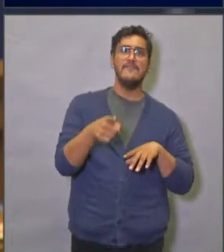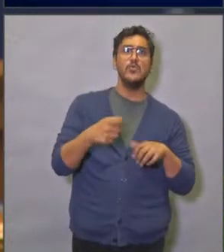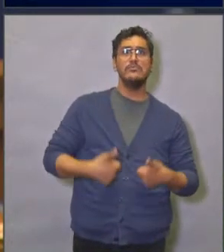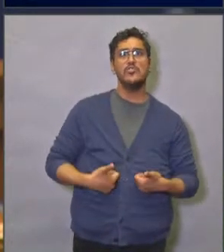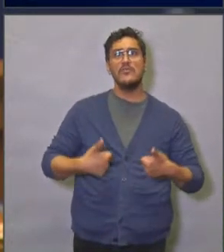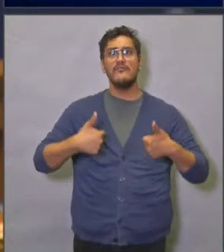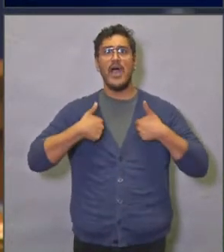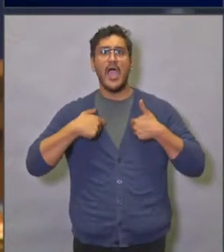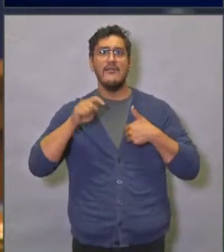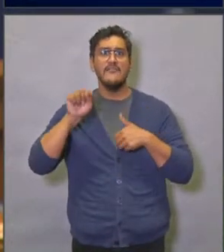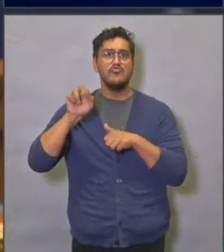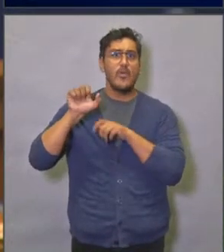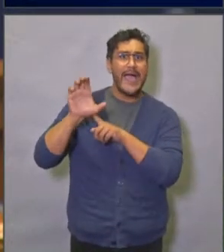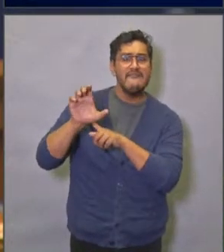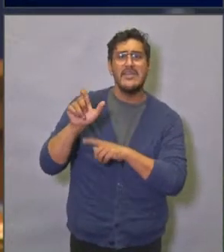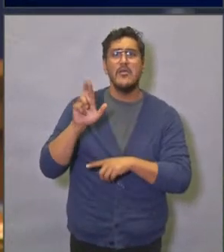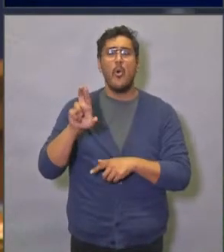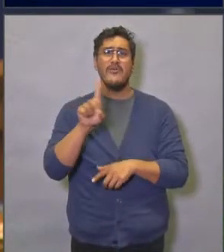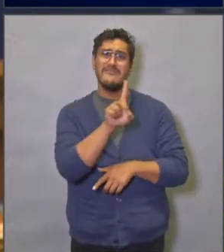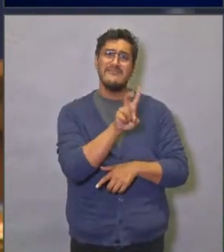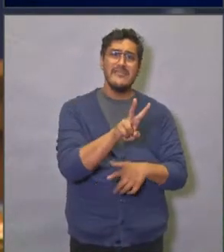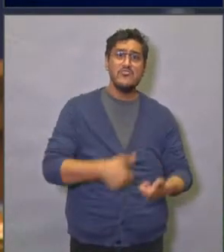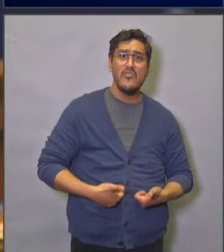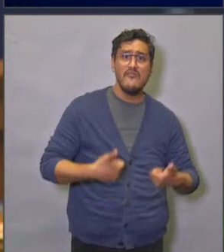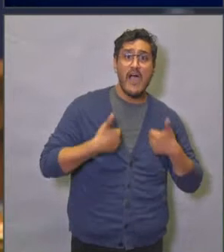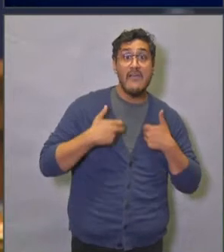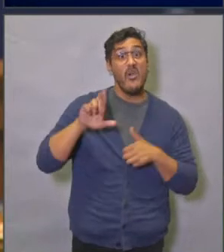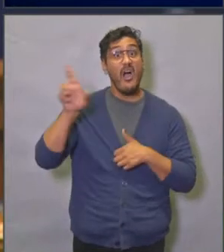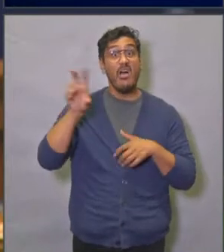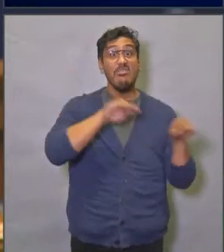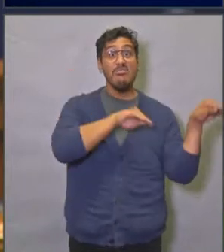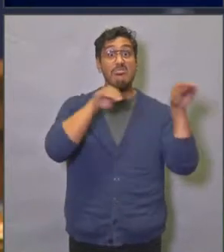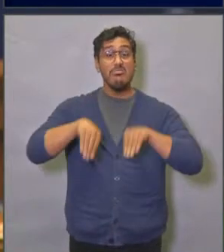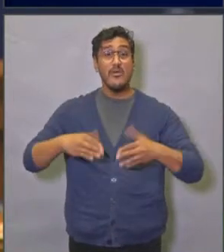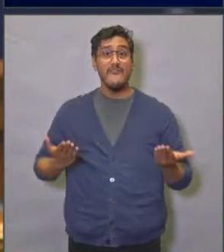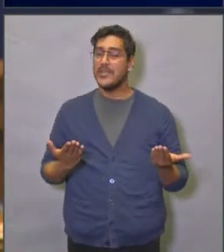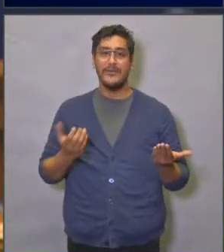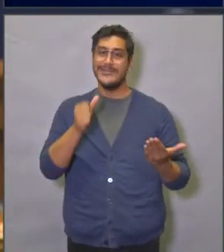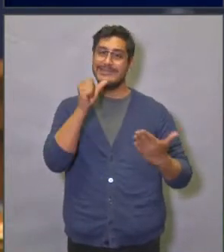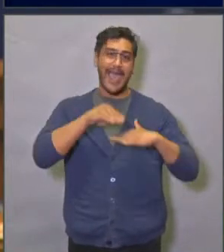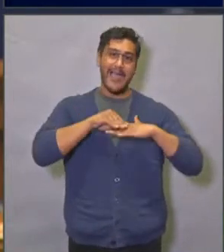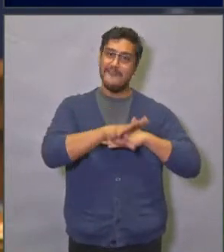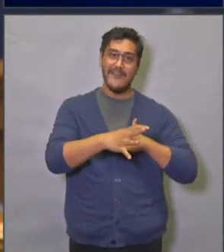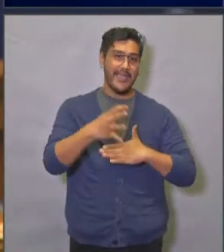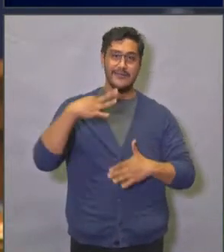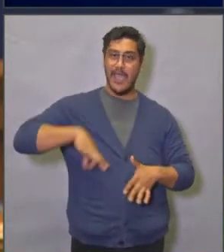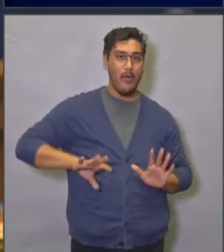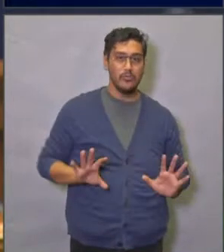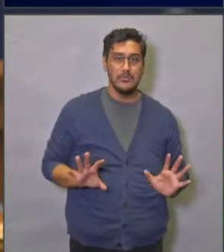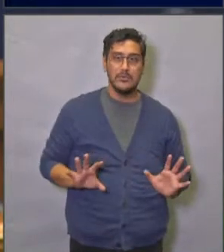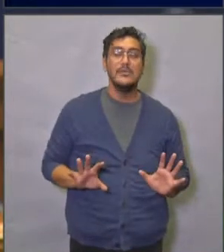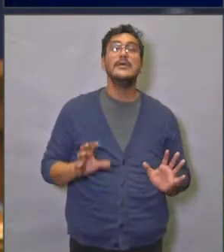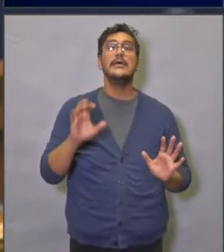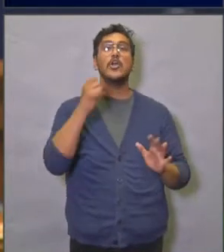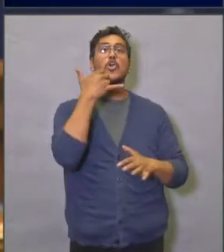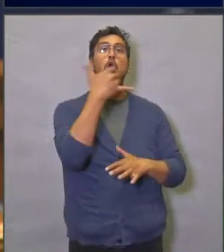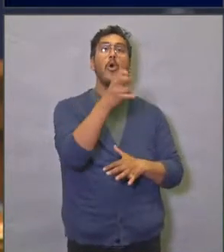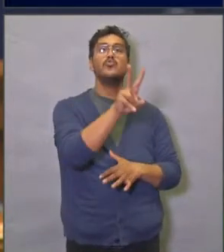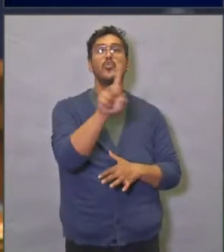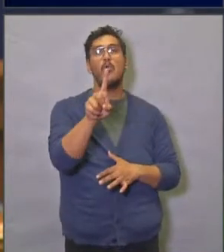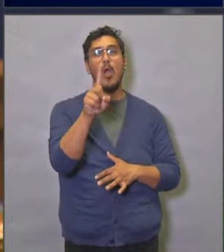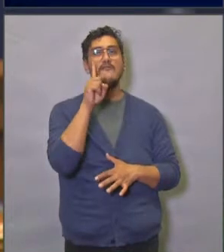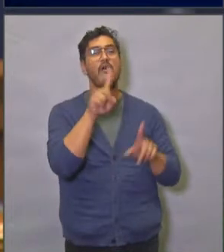de violencia doméstica y otros inmigrantes no son afectados. Para más información pueden llamar a